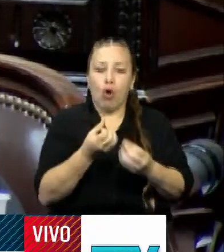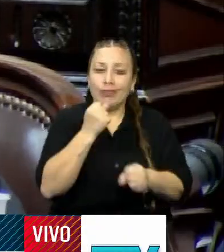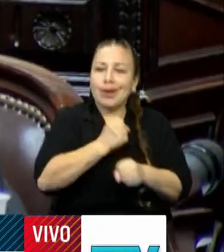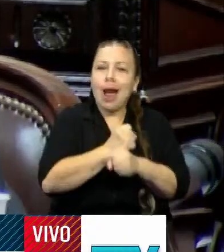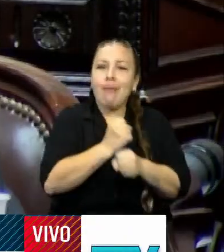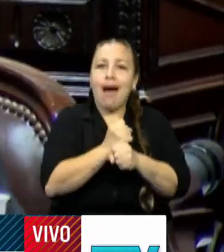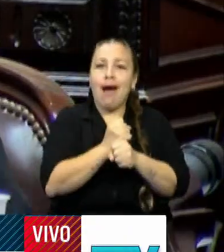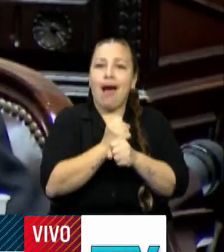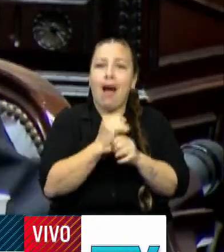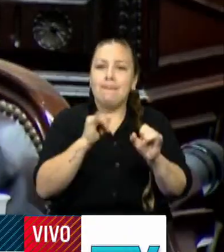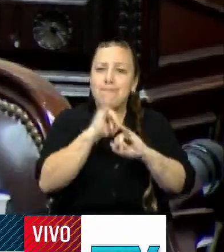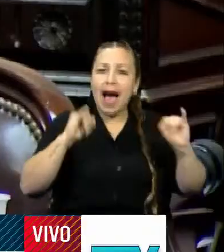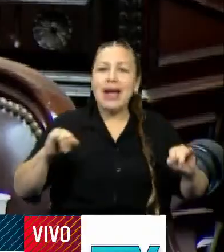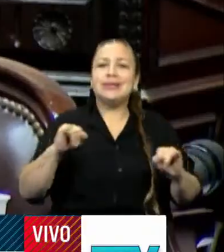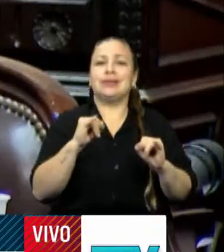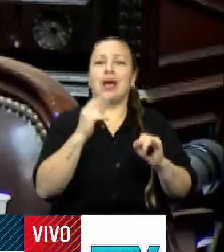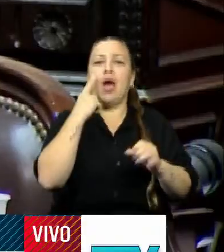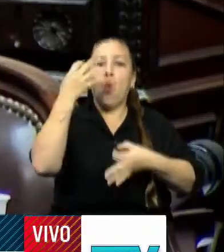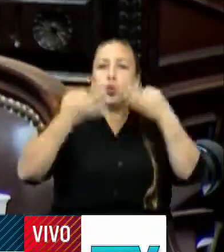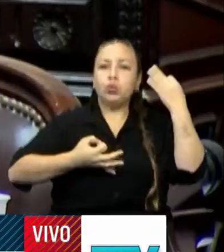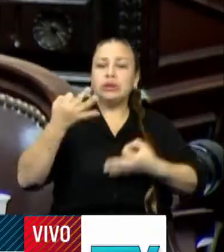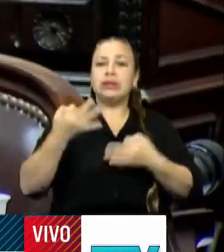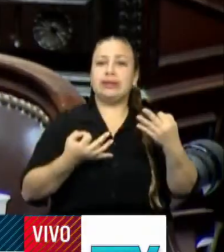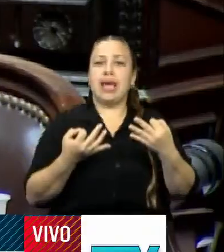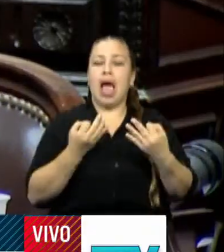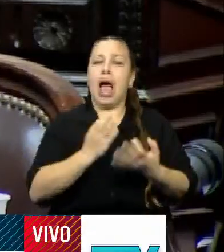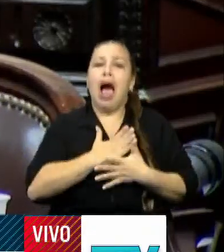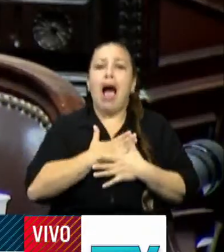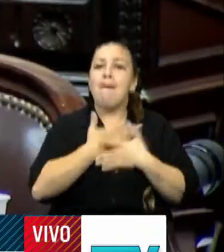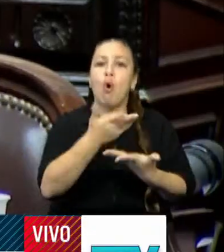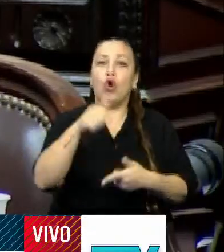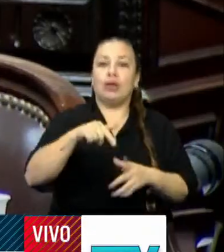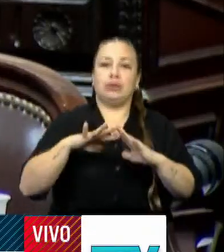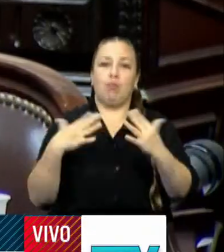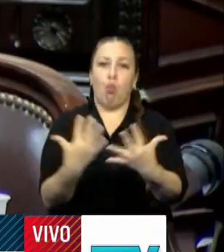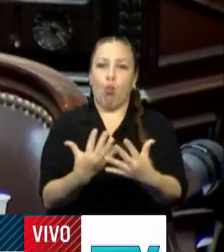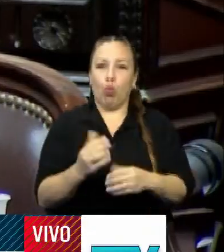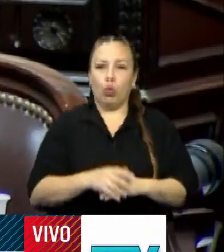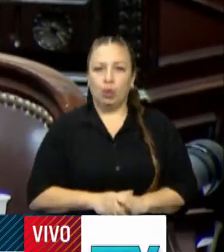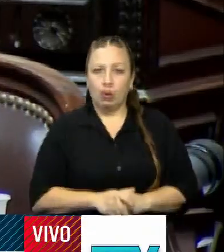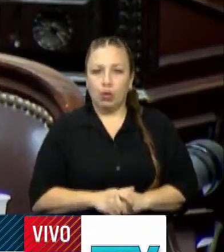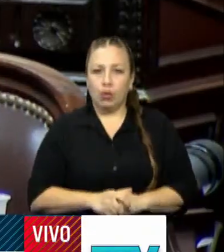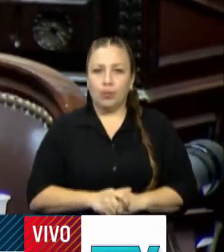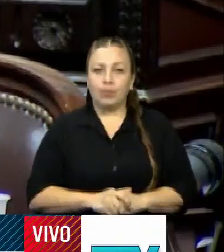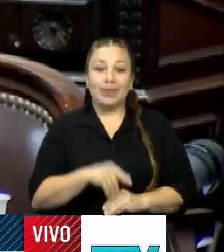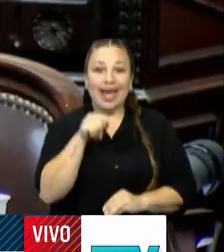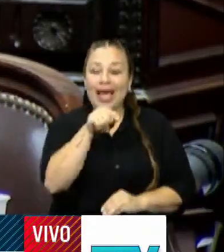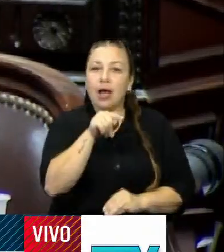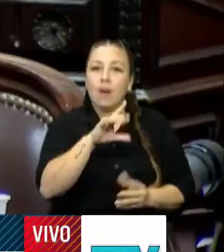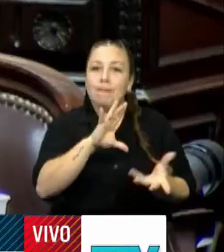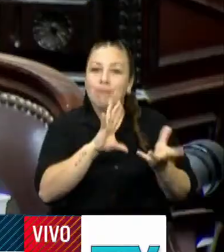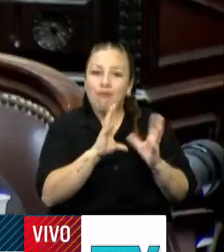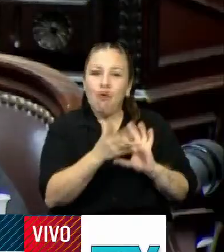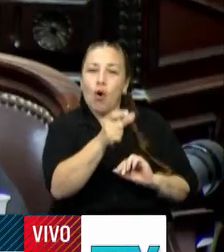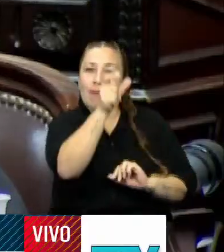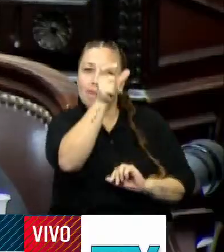paz, la justicia y el amor en este mundo. Su figura ya pertenece